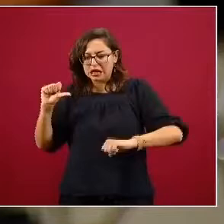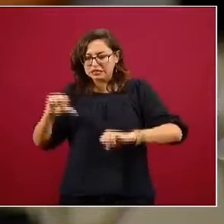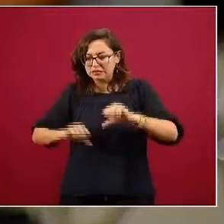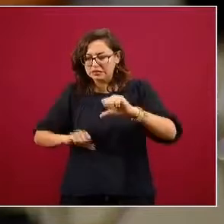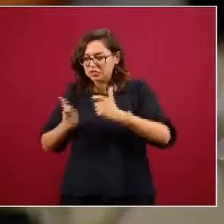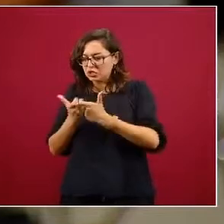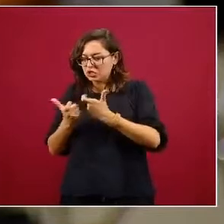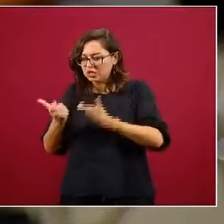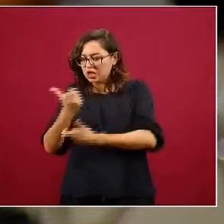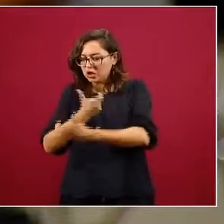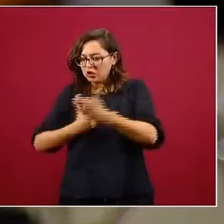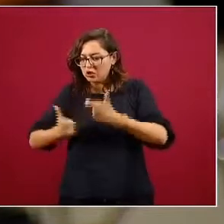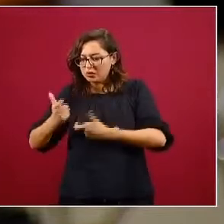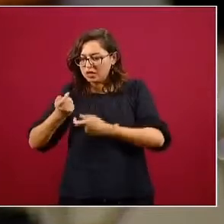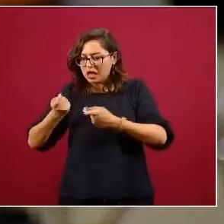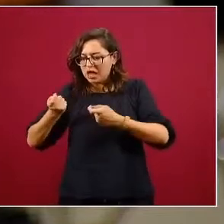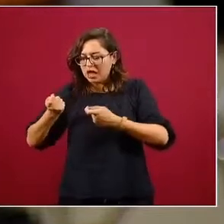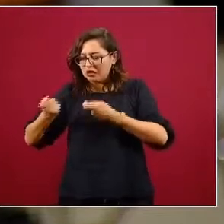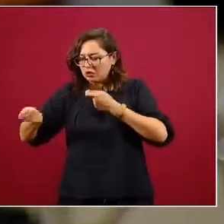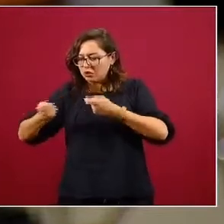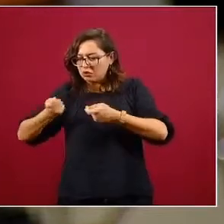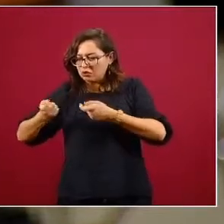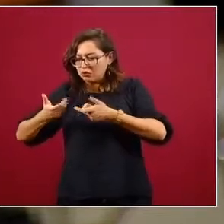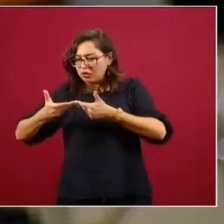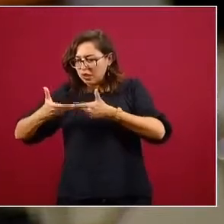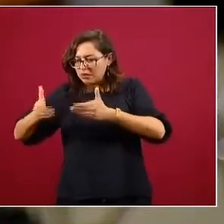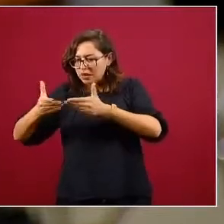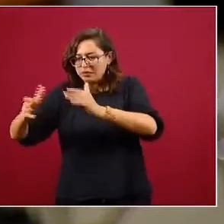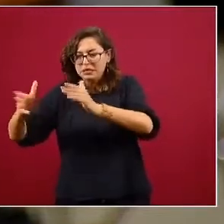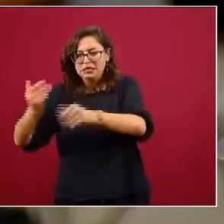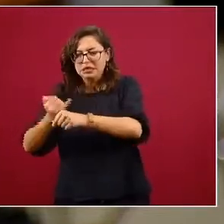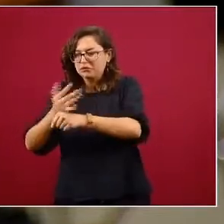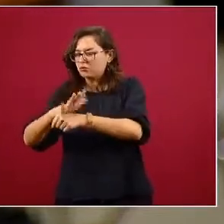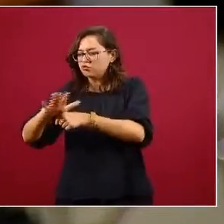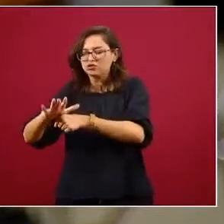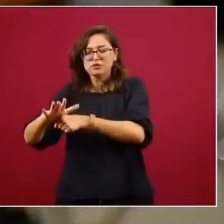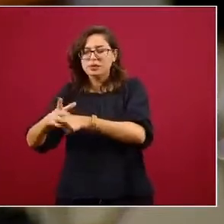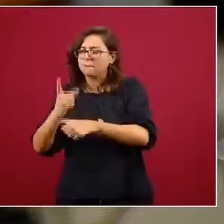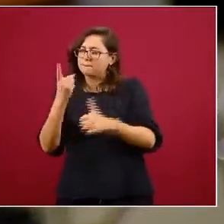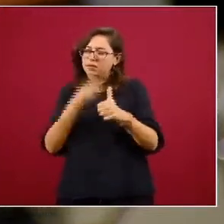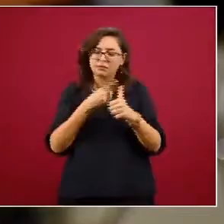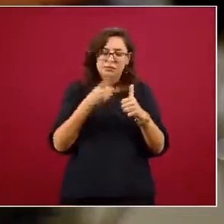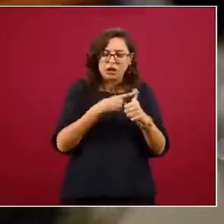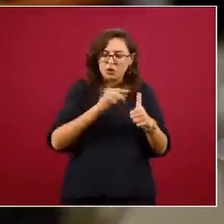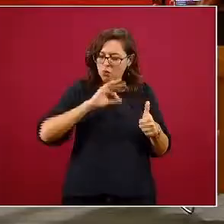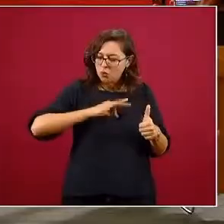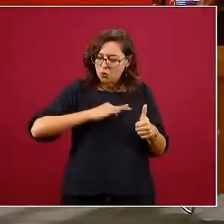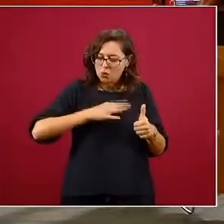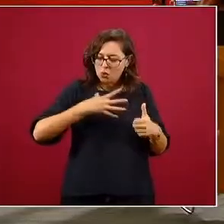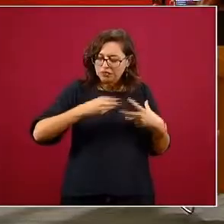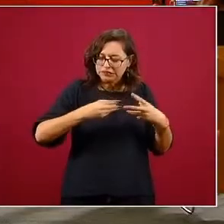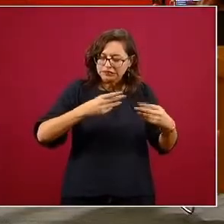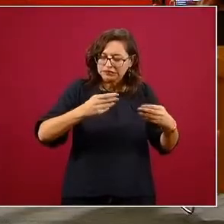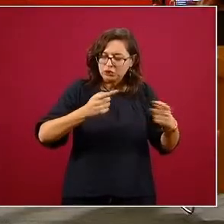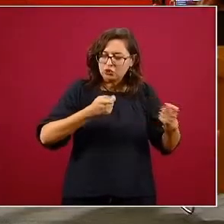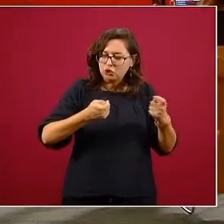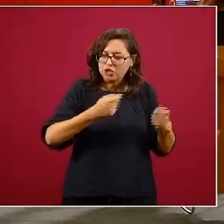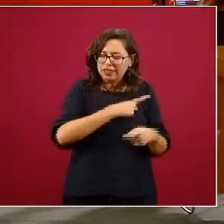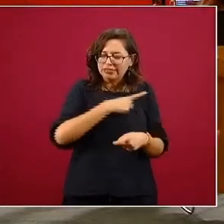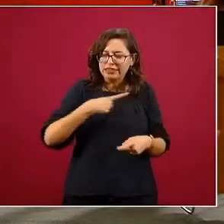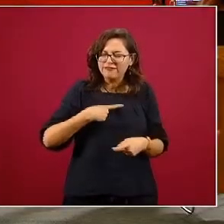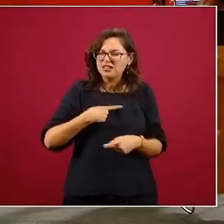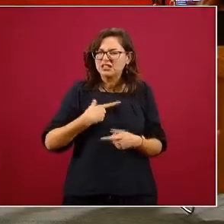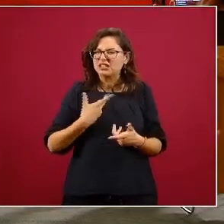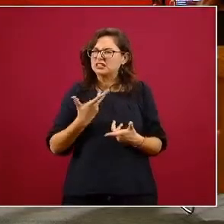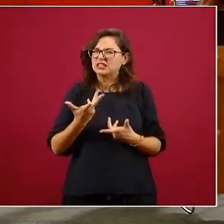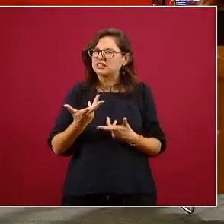pandemia en esta región que es donde está creciendo. Entonces quería saber cuál es la opinión del gobierno mexicano sobre eso. ¿Cómo no? Gracias. Con